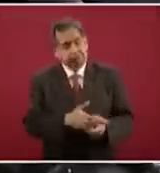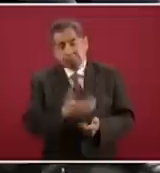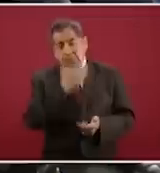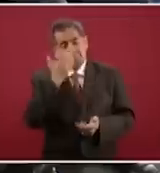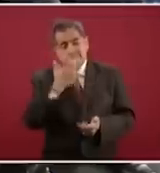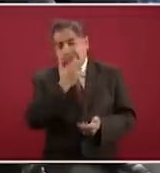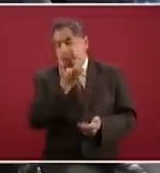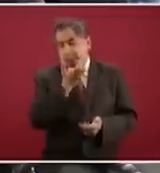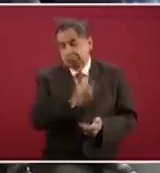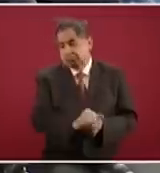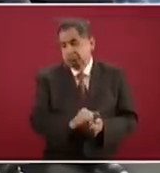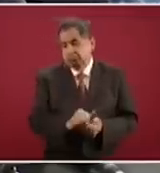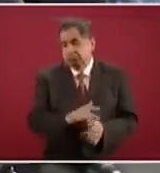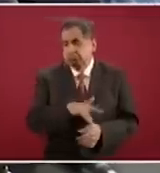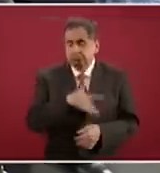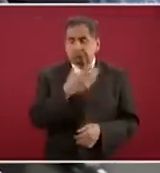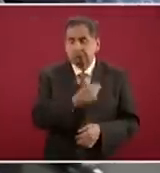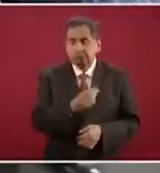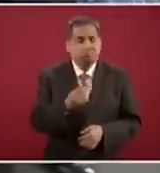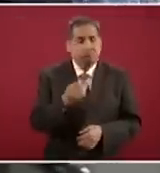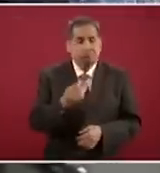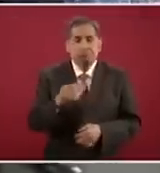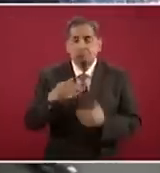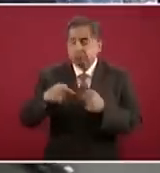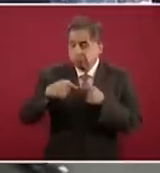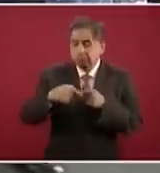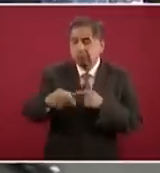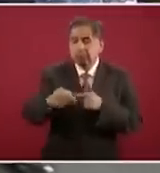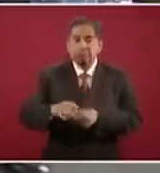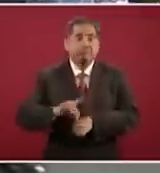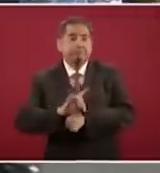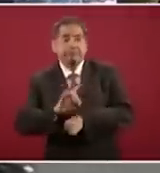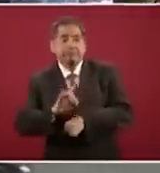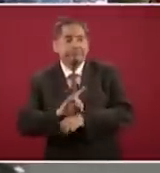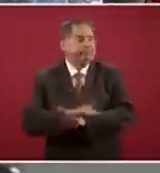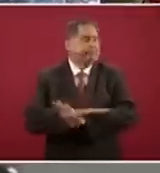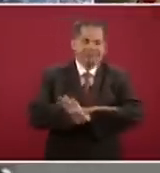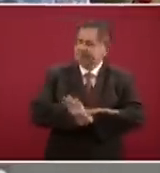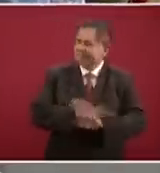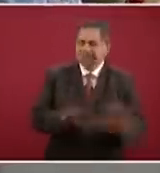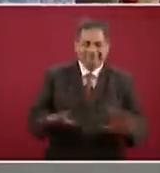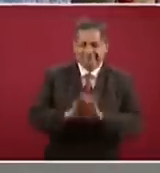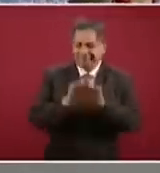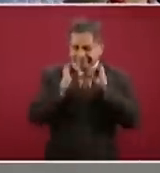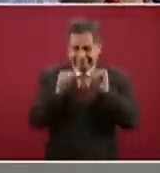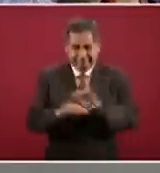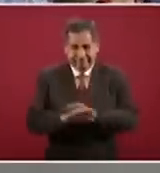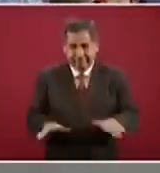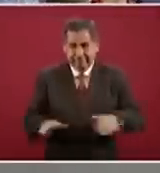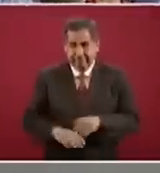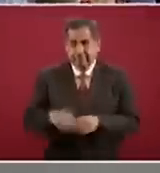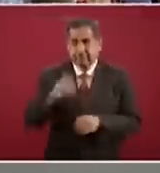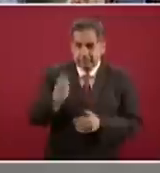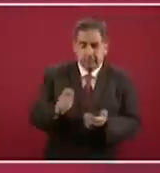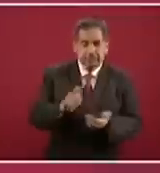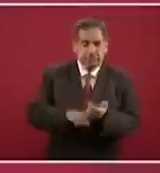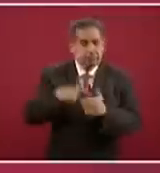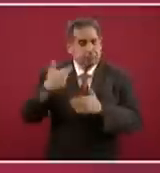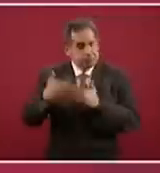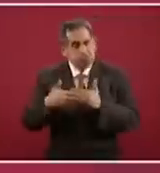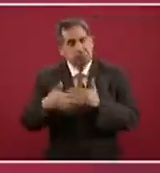acostumbrando a que ya no va a haber simulación. Tiene que haber